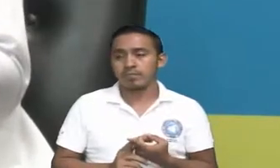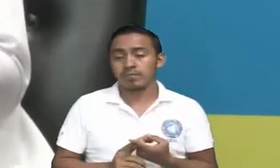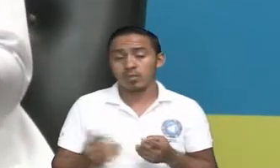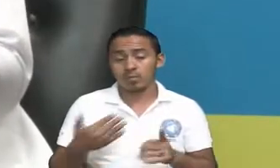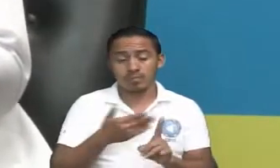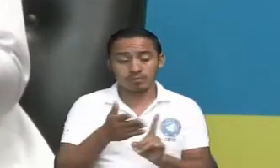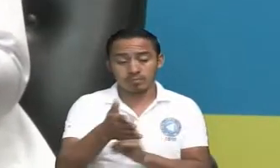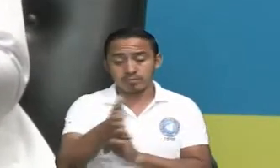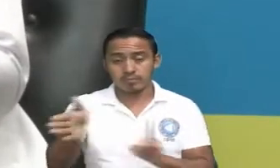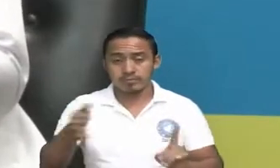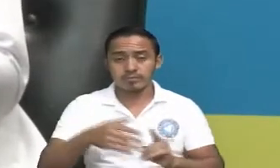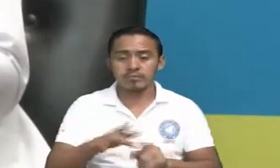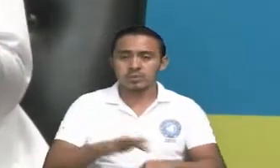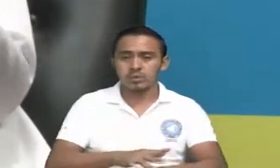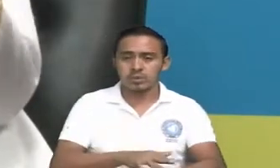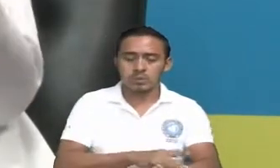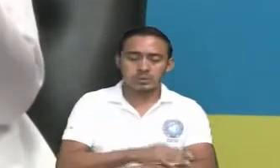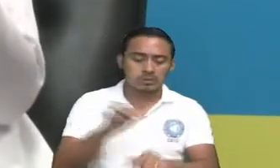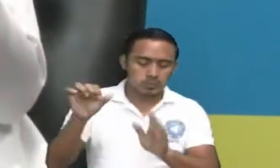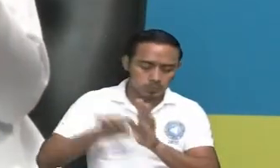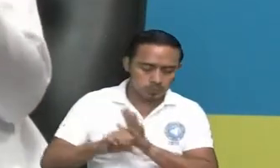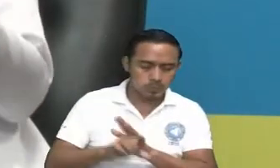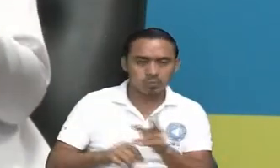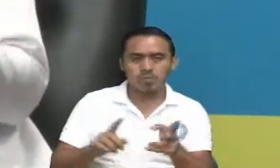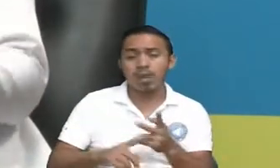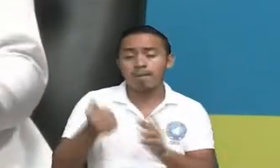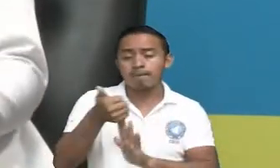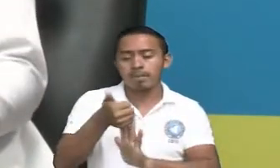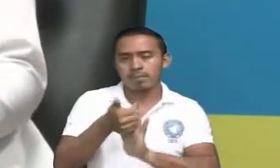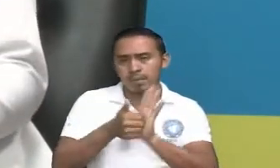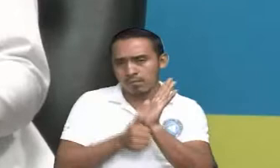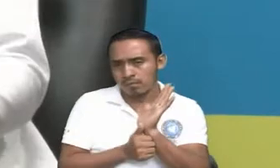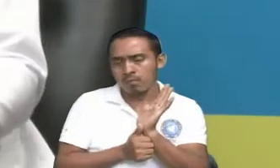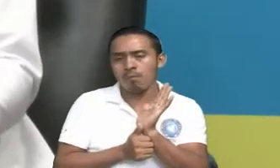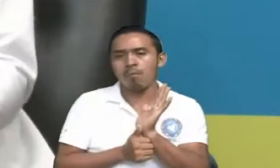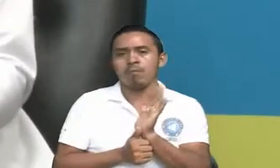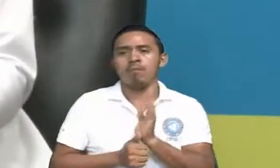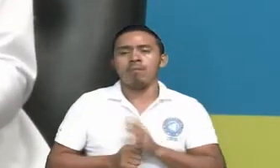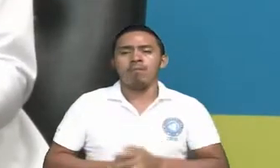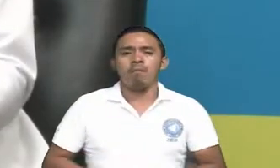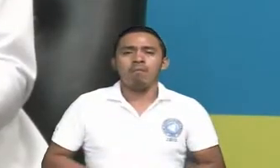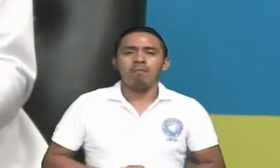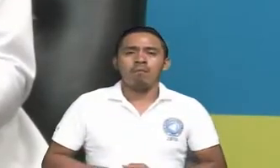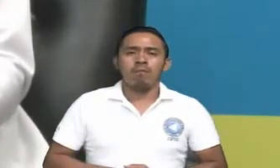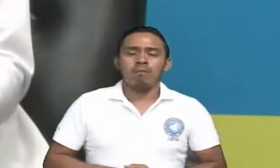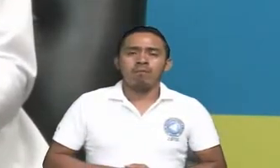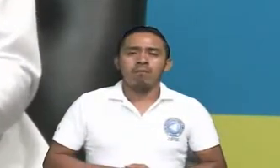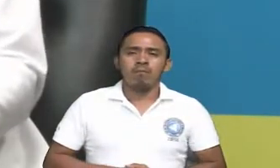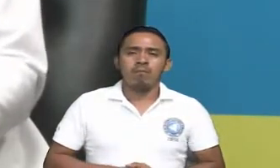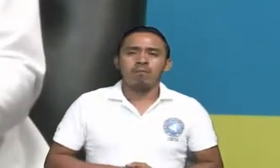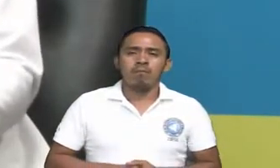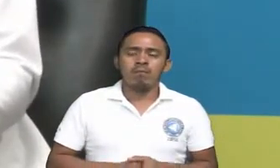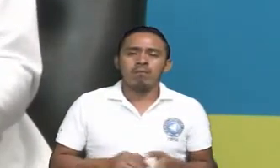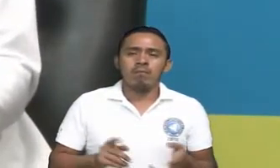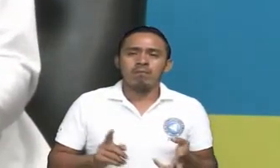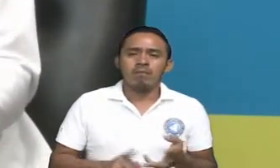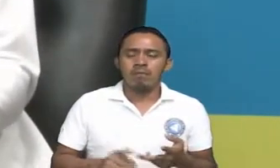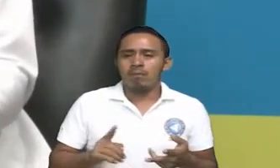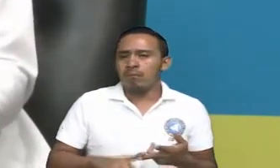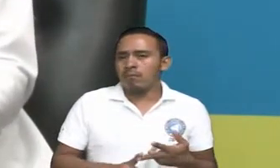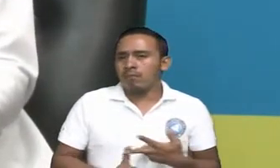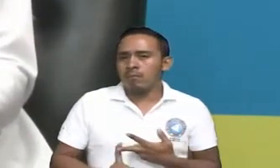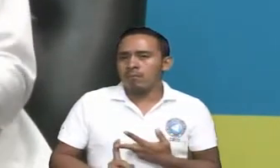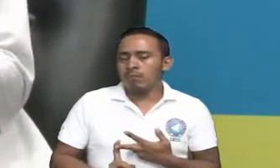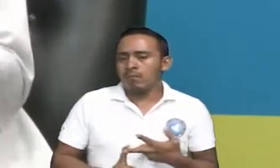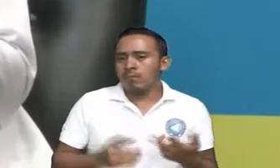infidelidad. Segundo, pues su autoestima también está afectada. Entonces, un